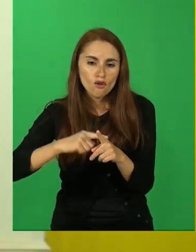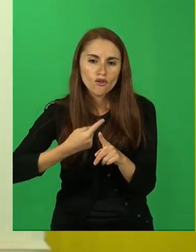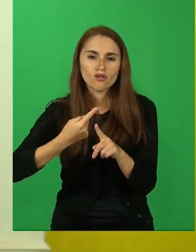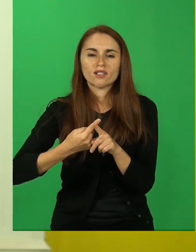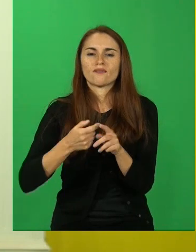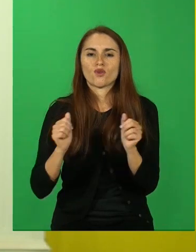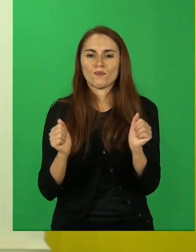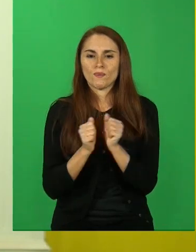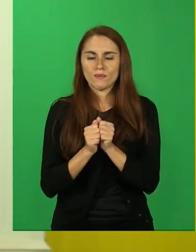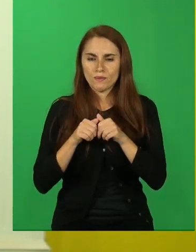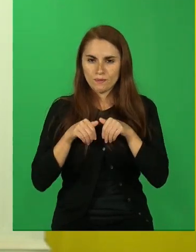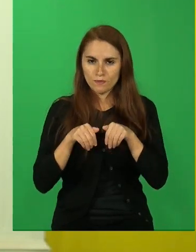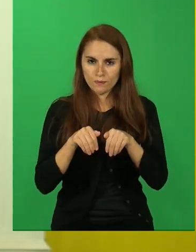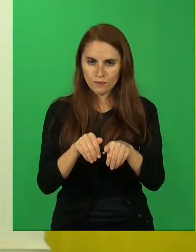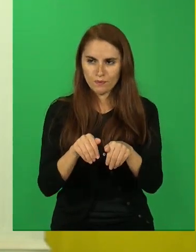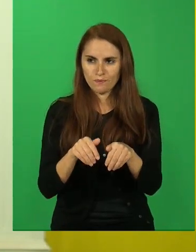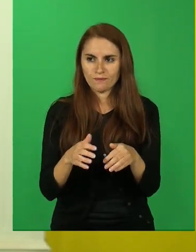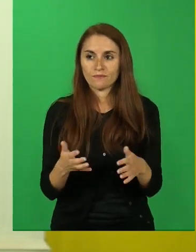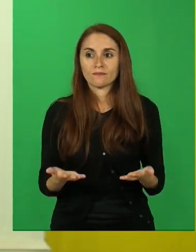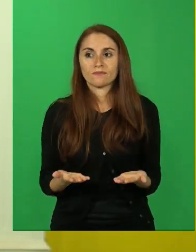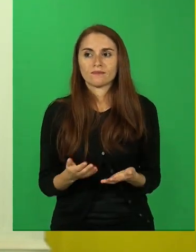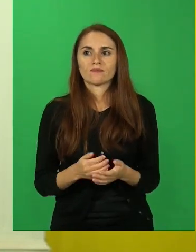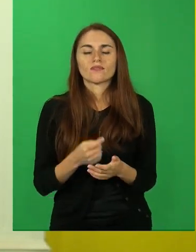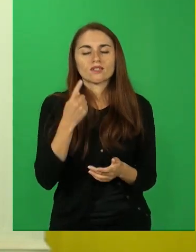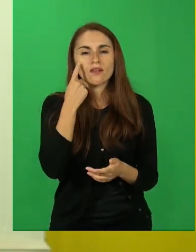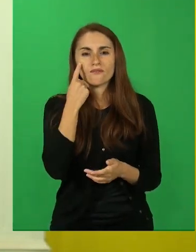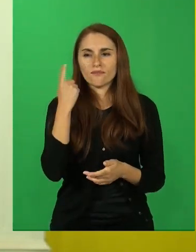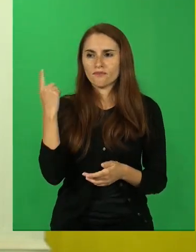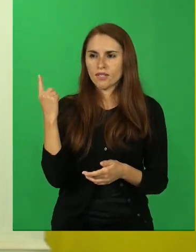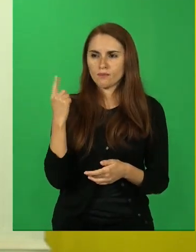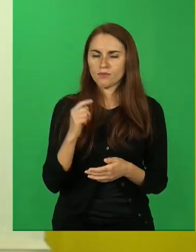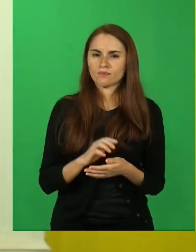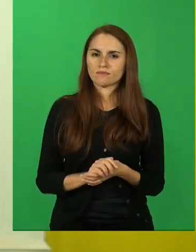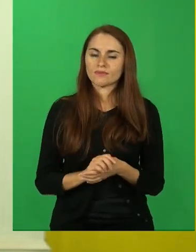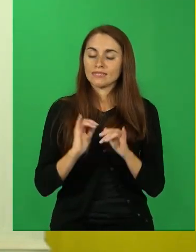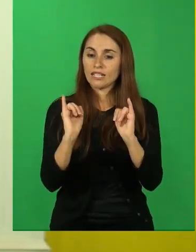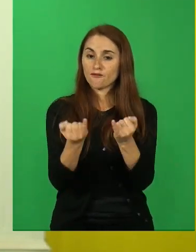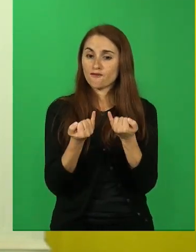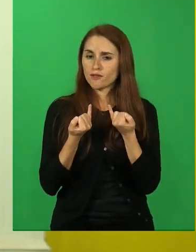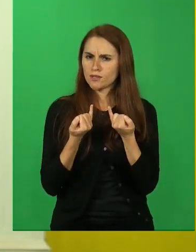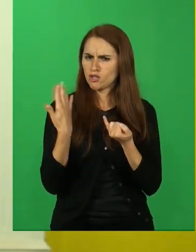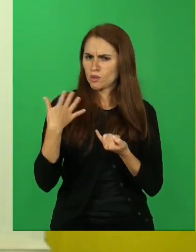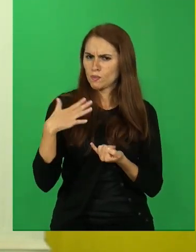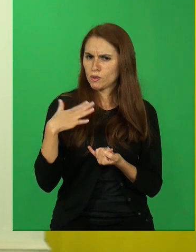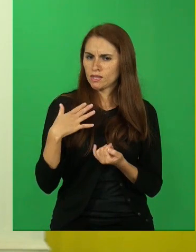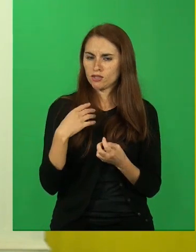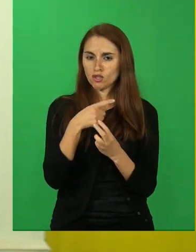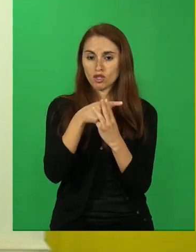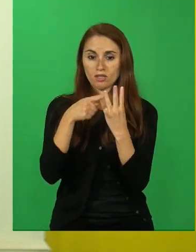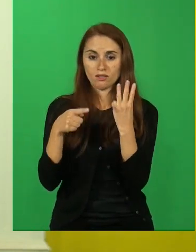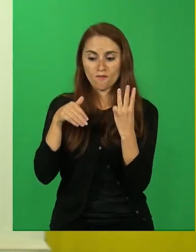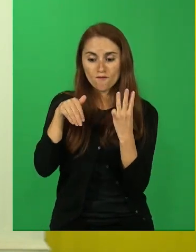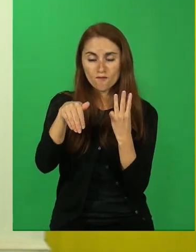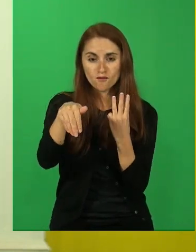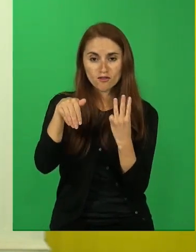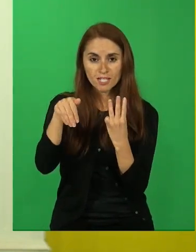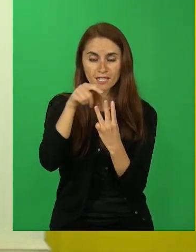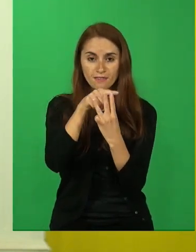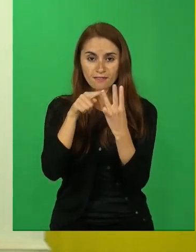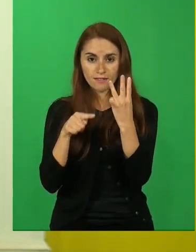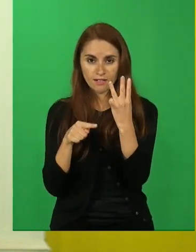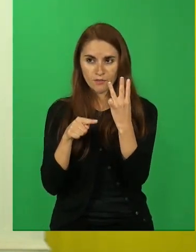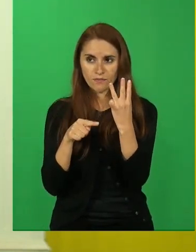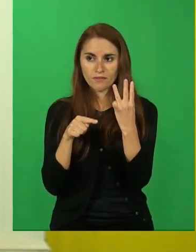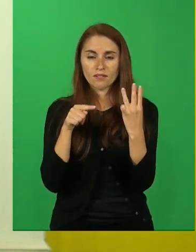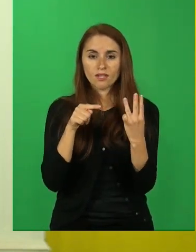juntitos. Entonces tenemos acá información relevante, son 3 buses. Los 3 buses